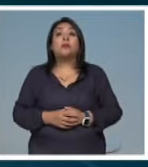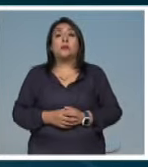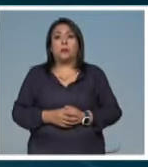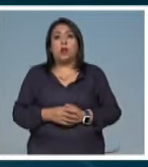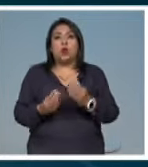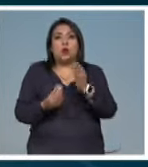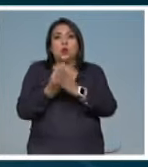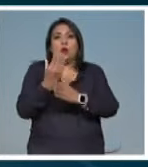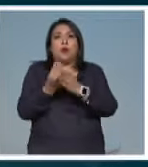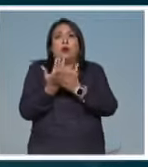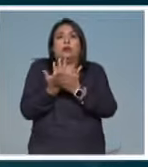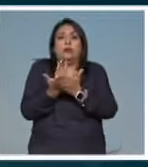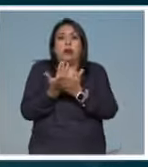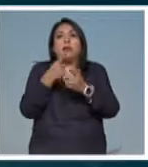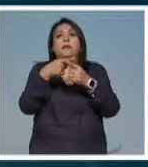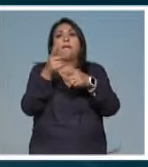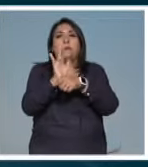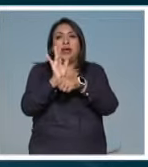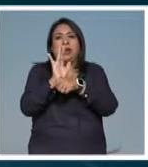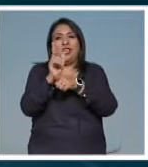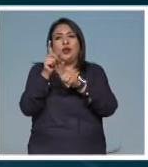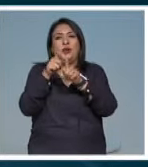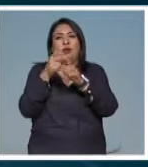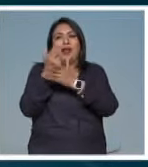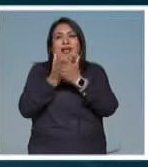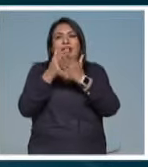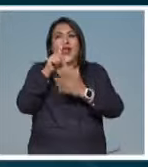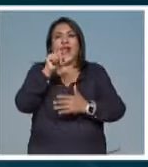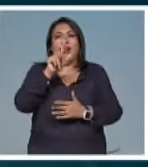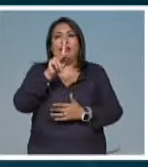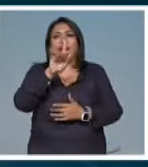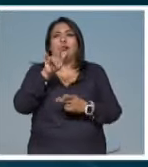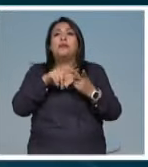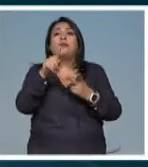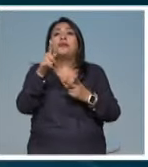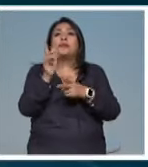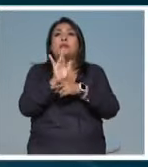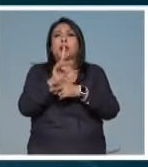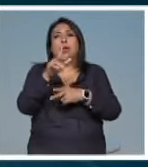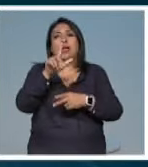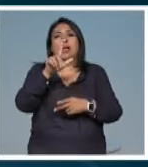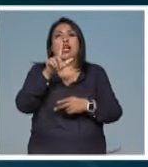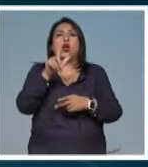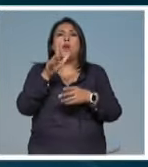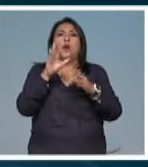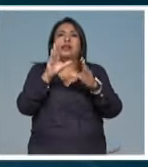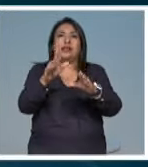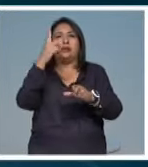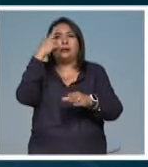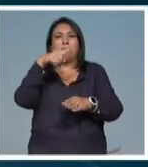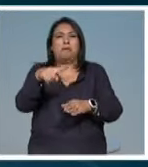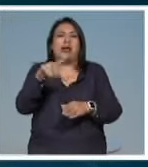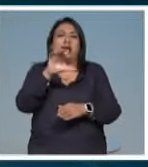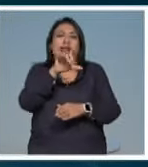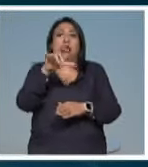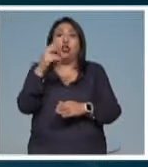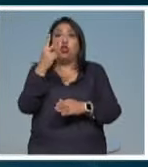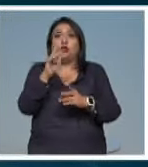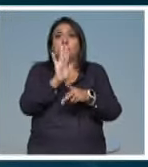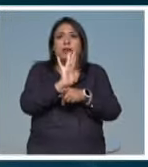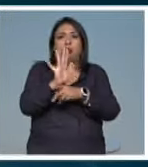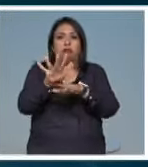Entre los estrenos más esperados se encuentra la película animada Lightyear y la comedia mexicana Lecciones para Canallas, dos películas que forman parte